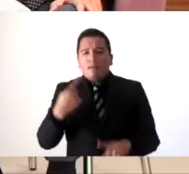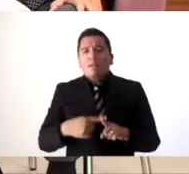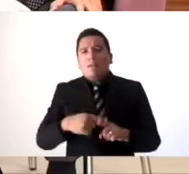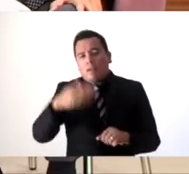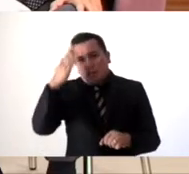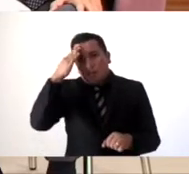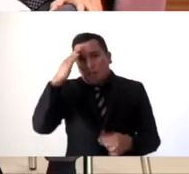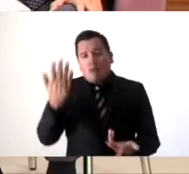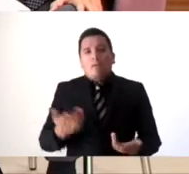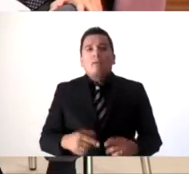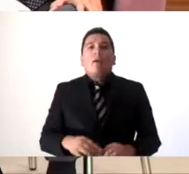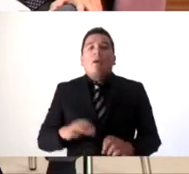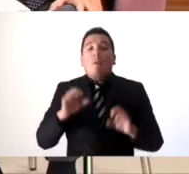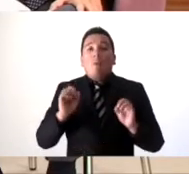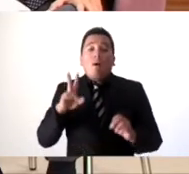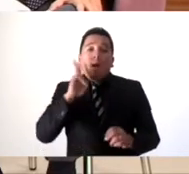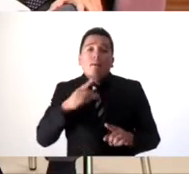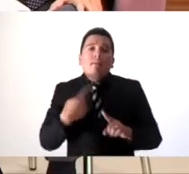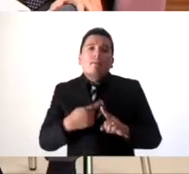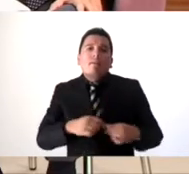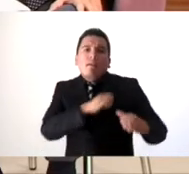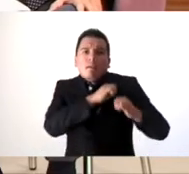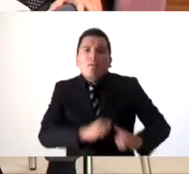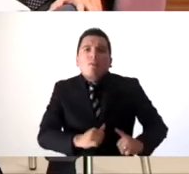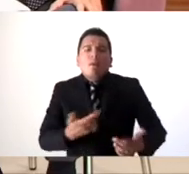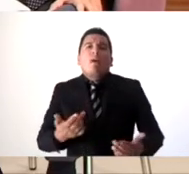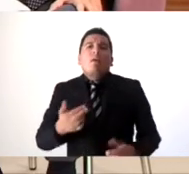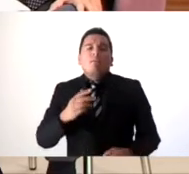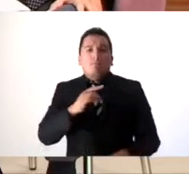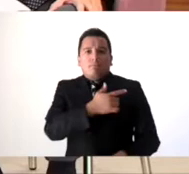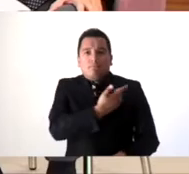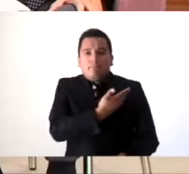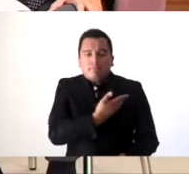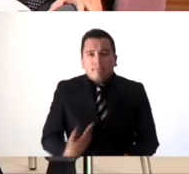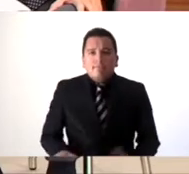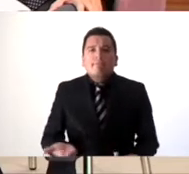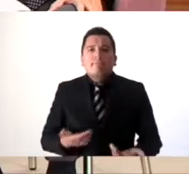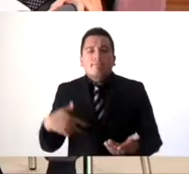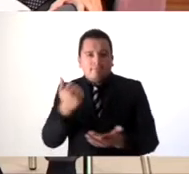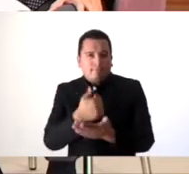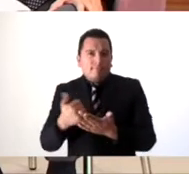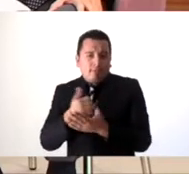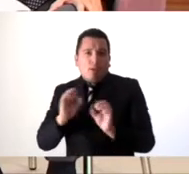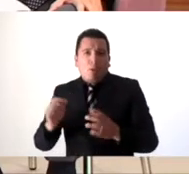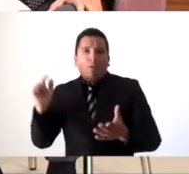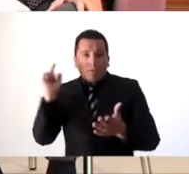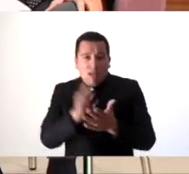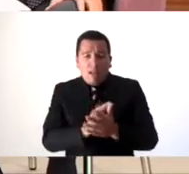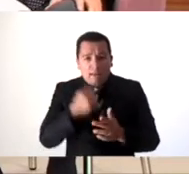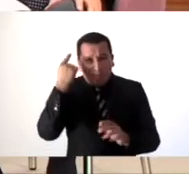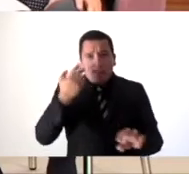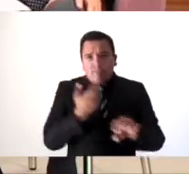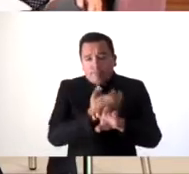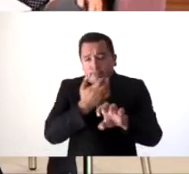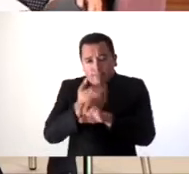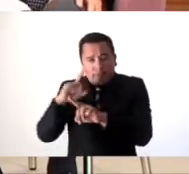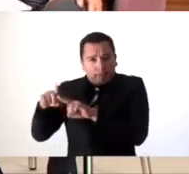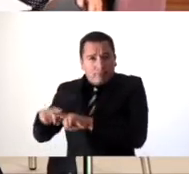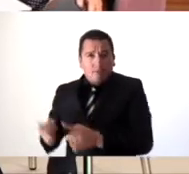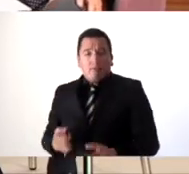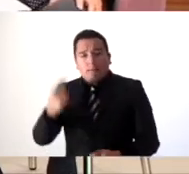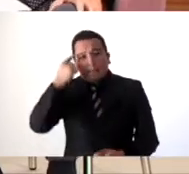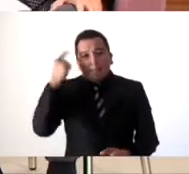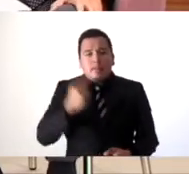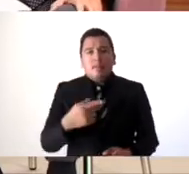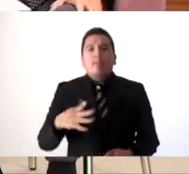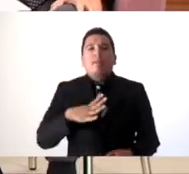sus autoridades, tiene la posibilidad de elegir a quién lo representa, tiene la posibilidad de determinar leyes también